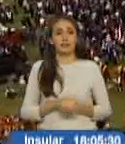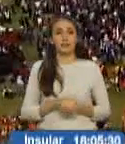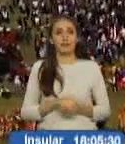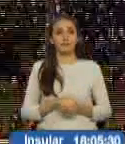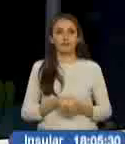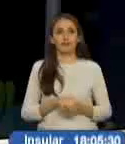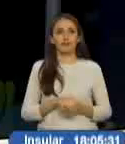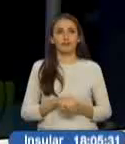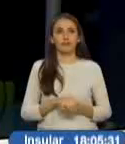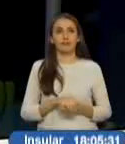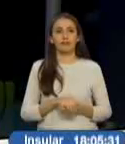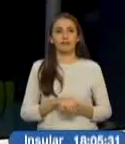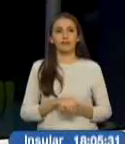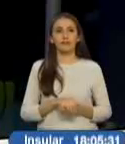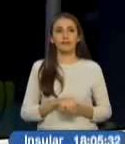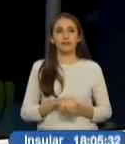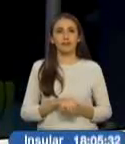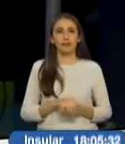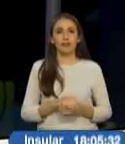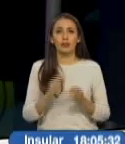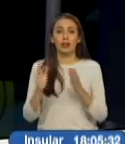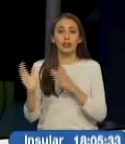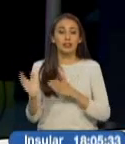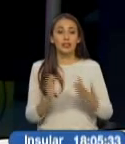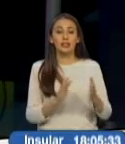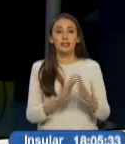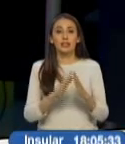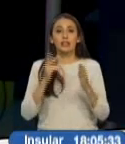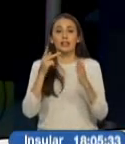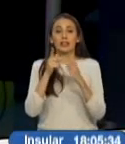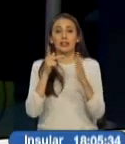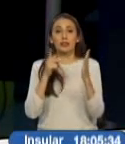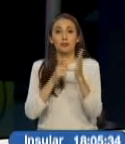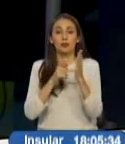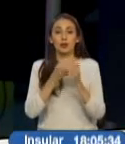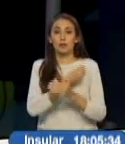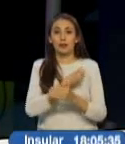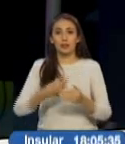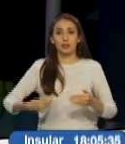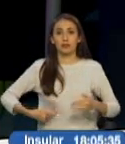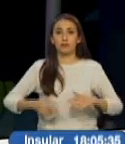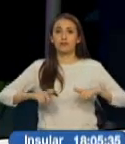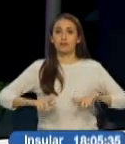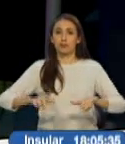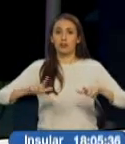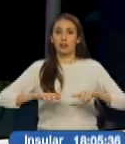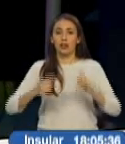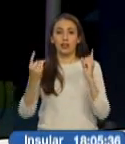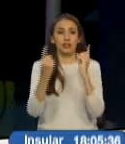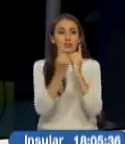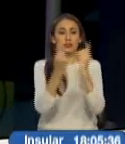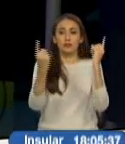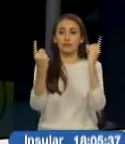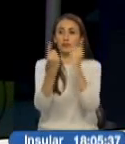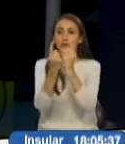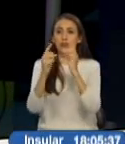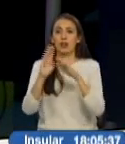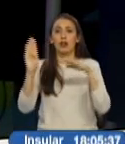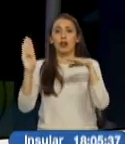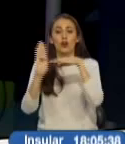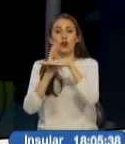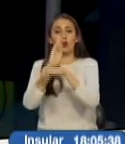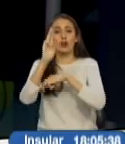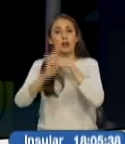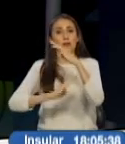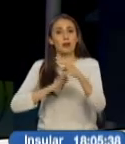TV. Y como parte de un conversatorio, el presidente de la República, Lenín Moreno, no descarta un acercamiento con el Banco Mundial